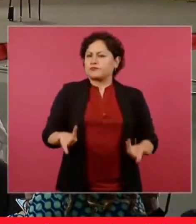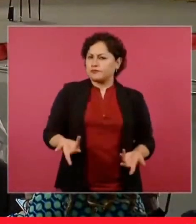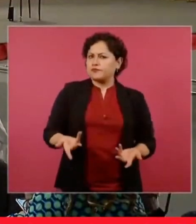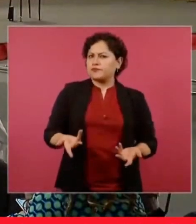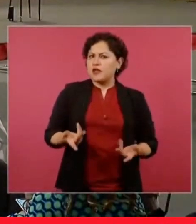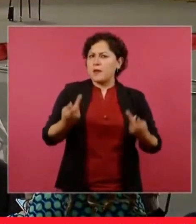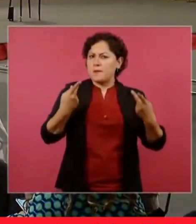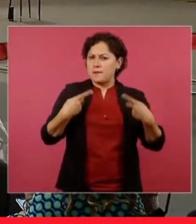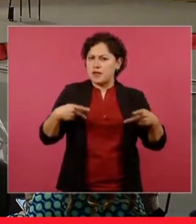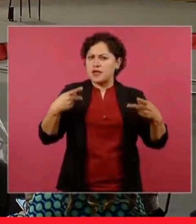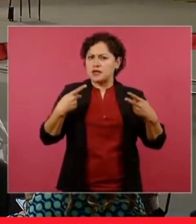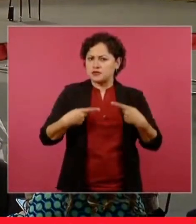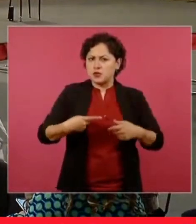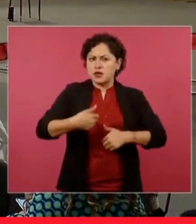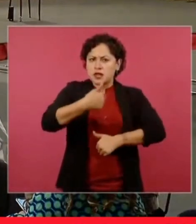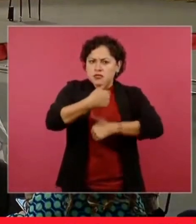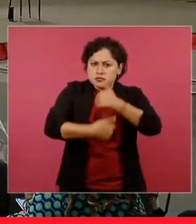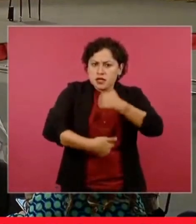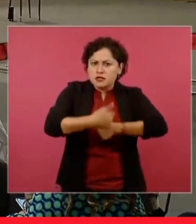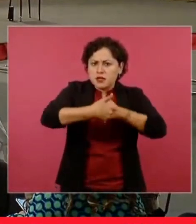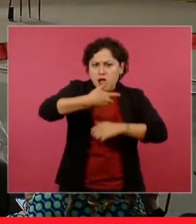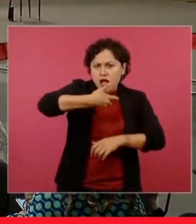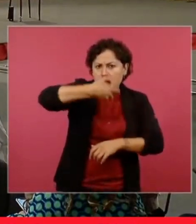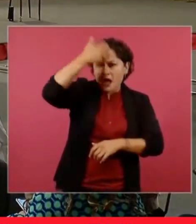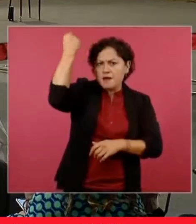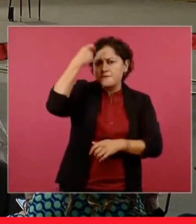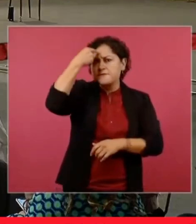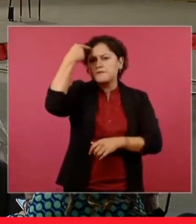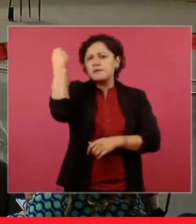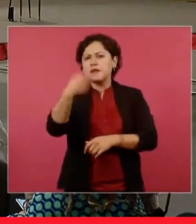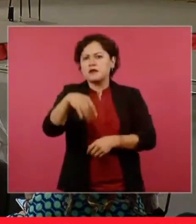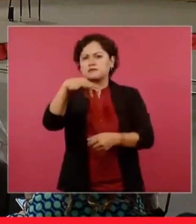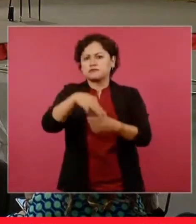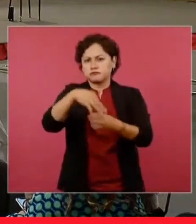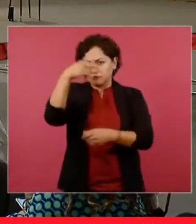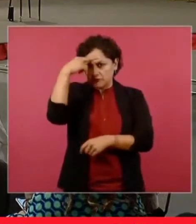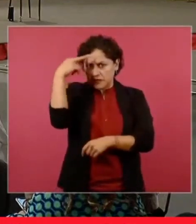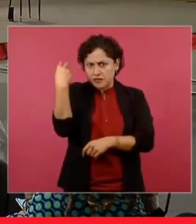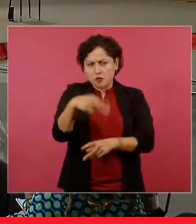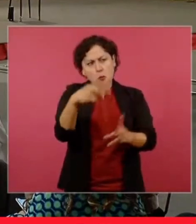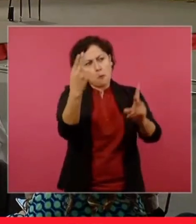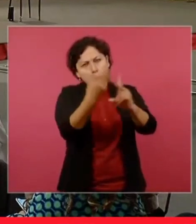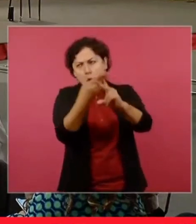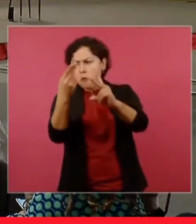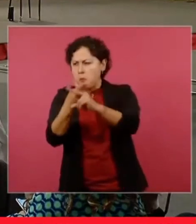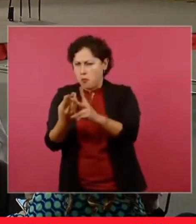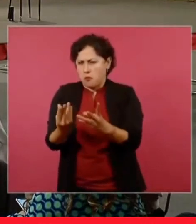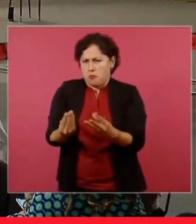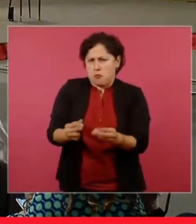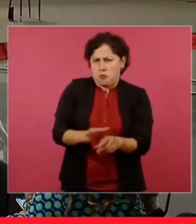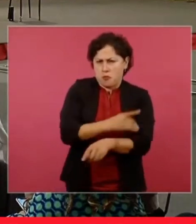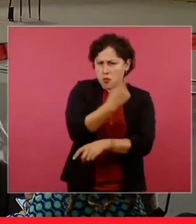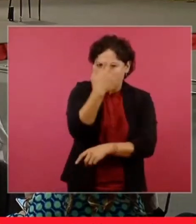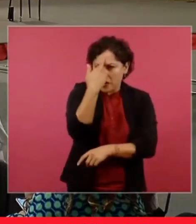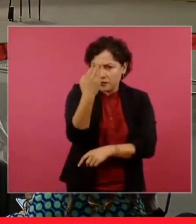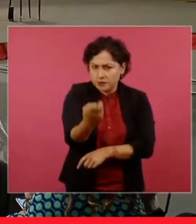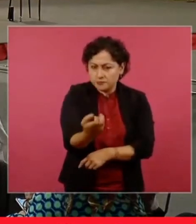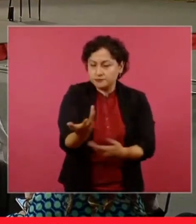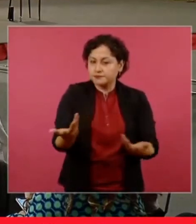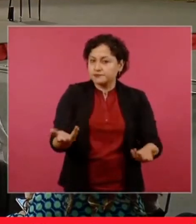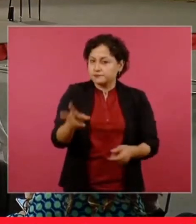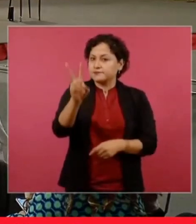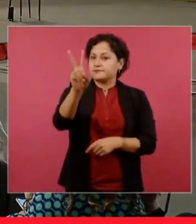elecciones mexicanas son asesinados? Eso es lo que dicen. Aunque los procesos electorales de 2006 y 2012 fueron los